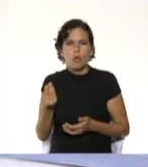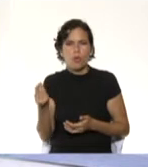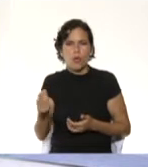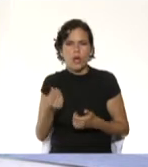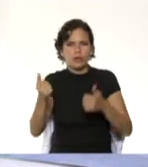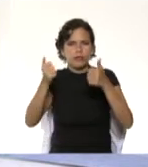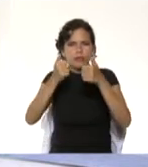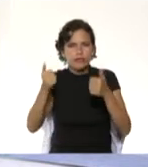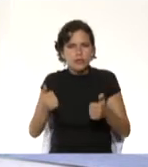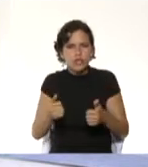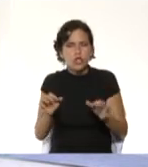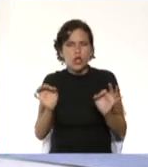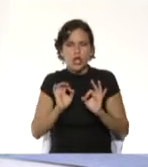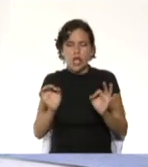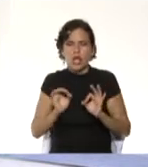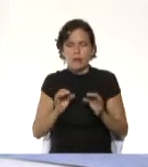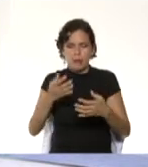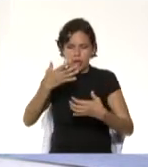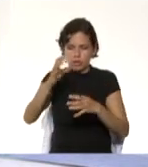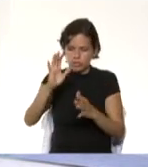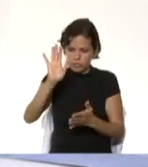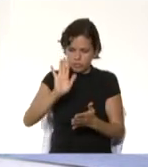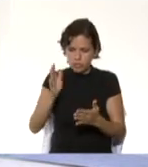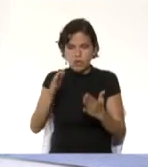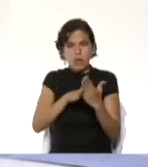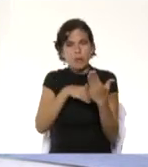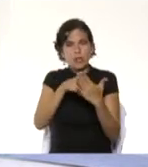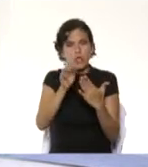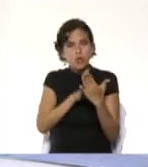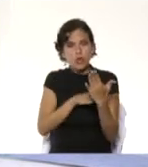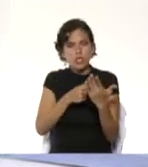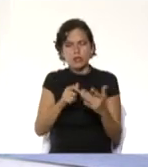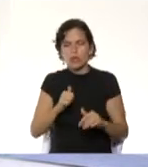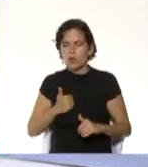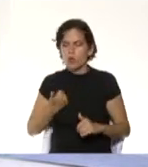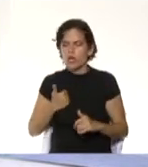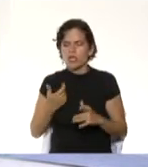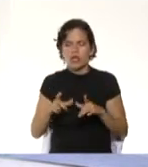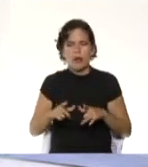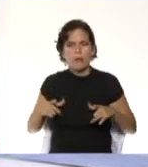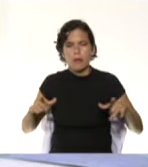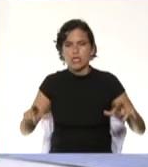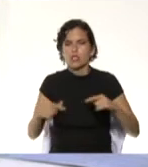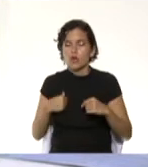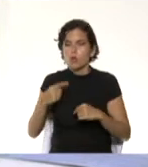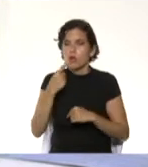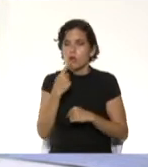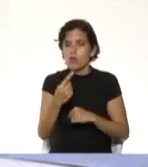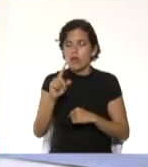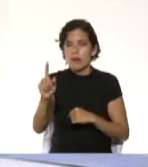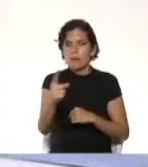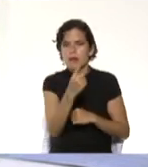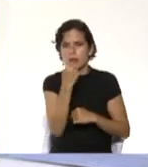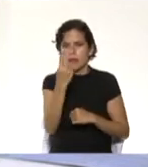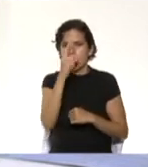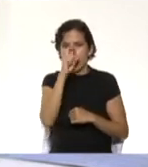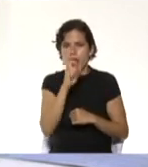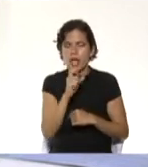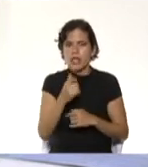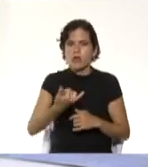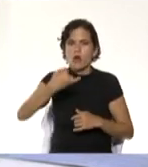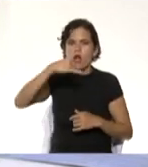es una obra de arte, y no solamente para una escultura, una pintura, sino para cualquier espacio. Como lo dije en primer